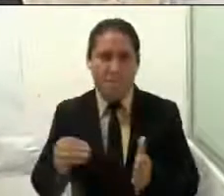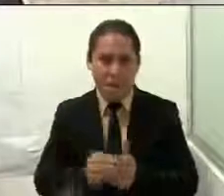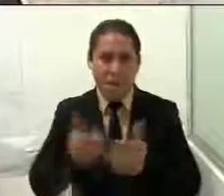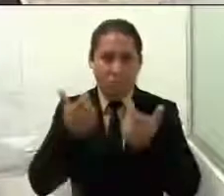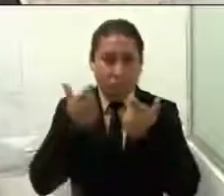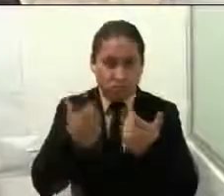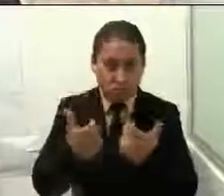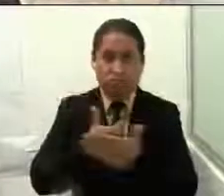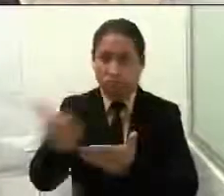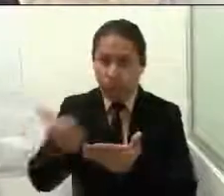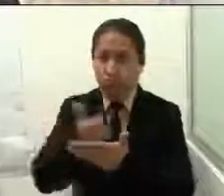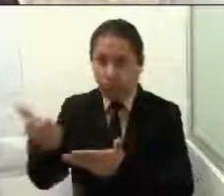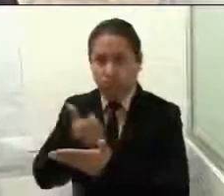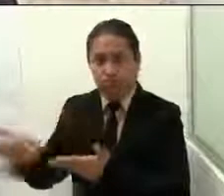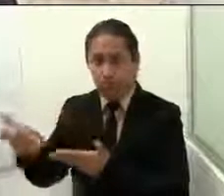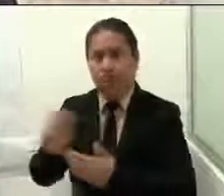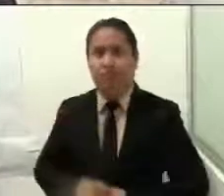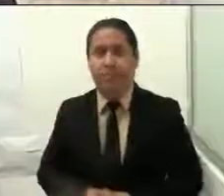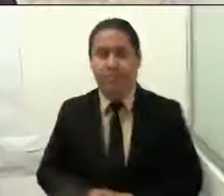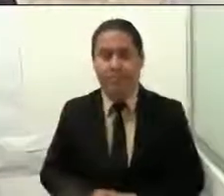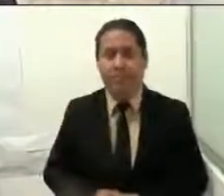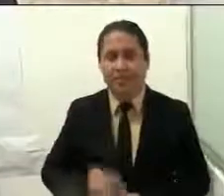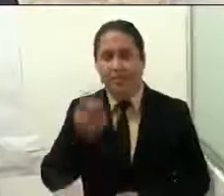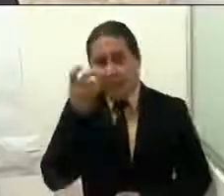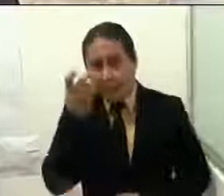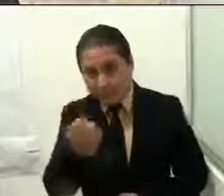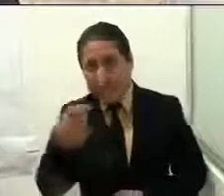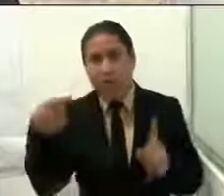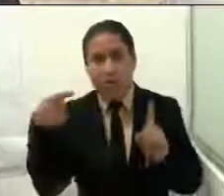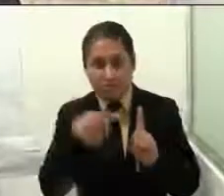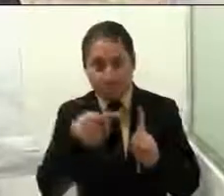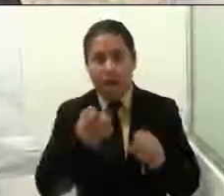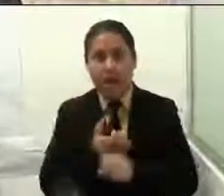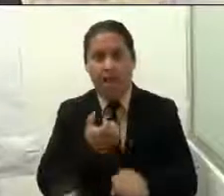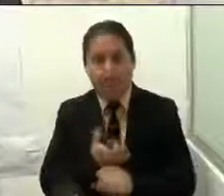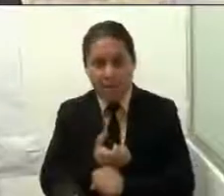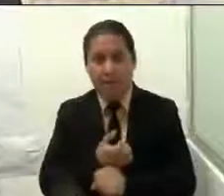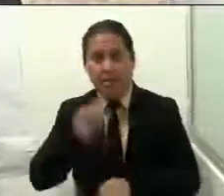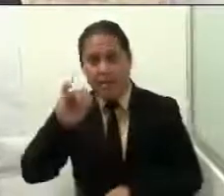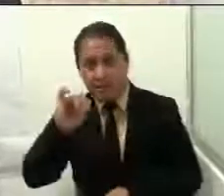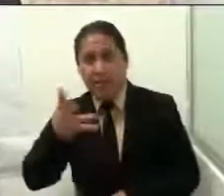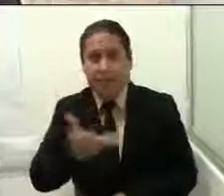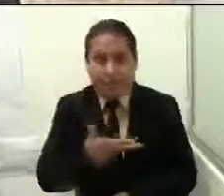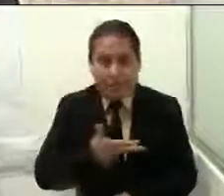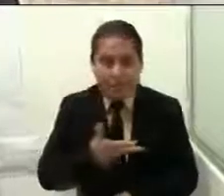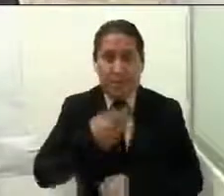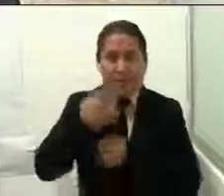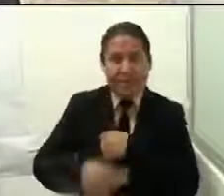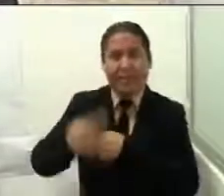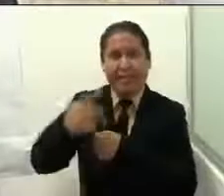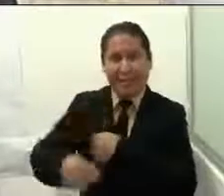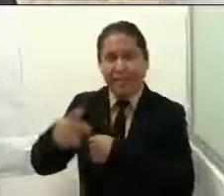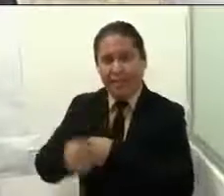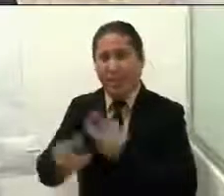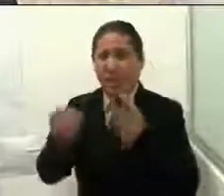en indemnizaciones cabe resaltar que en nuestro estado se ha presentado afectaciones por